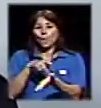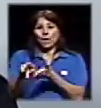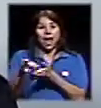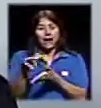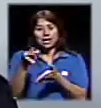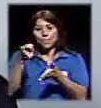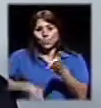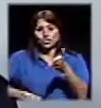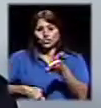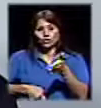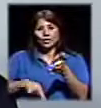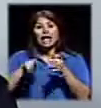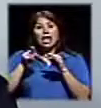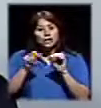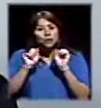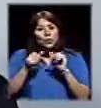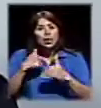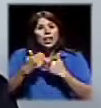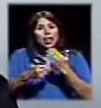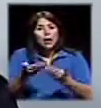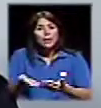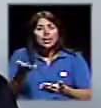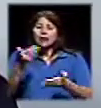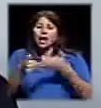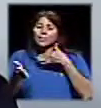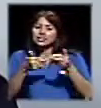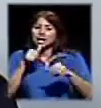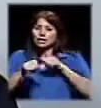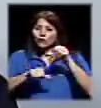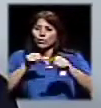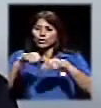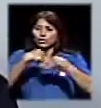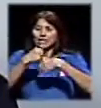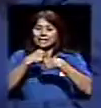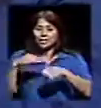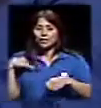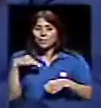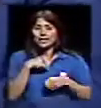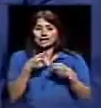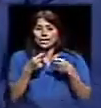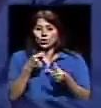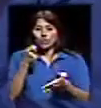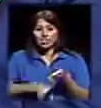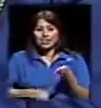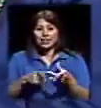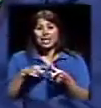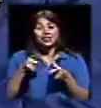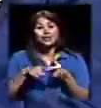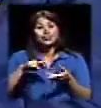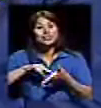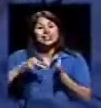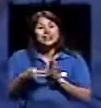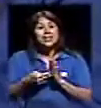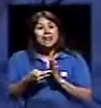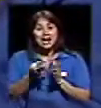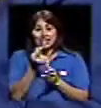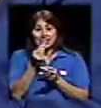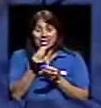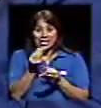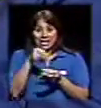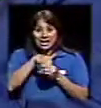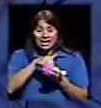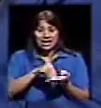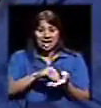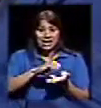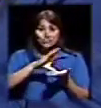esfuerzos que está haciendo y que reconozco hace el Ministerio de Hacienda. Entonces, llevamos ingresos a la baja. Tal vez con